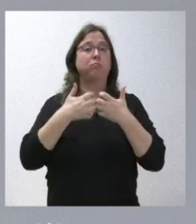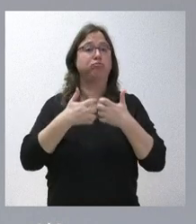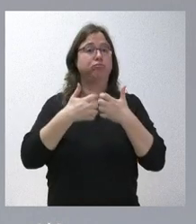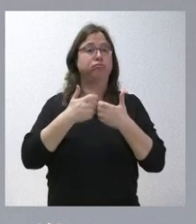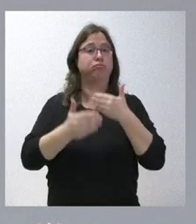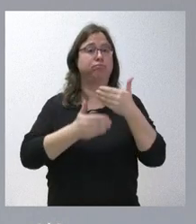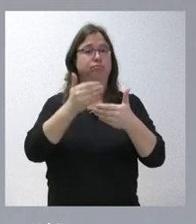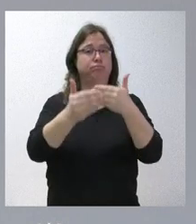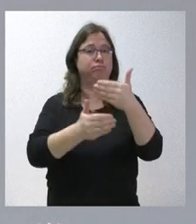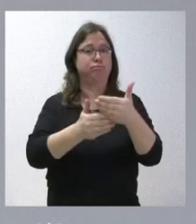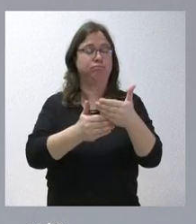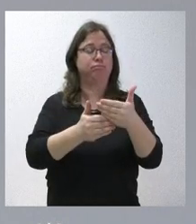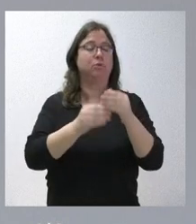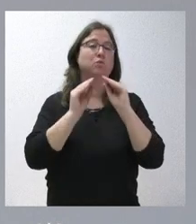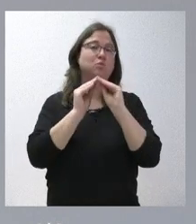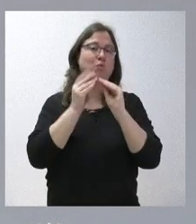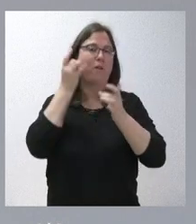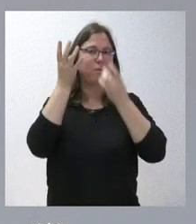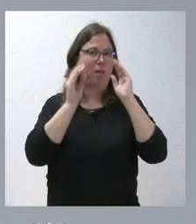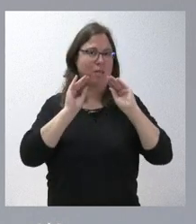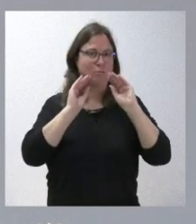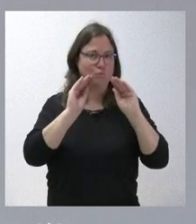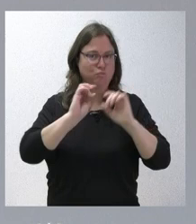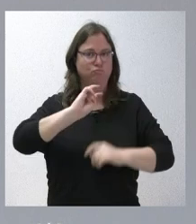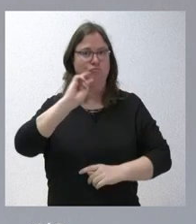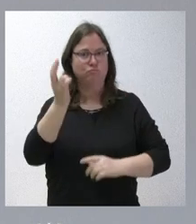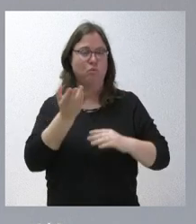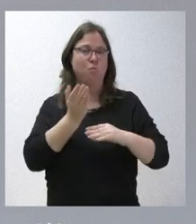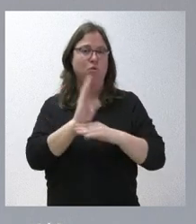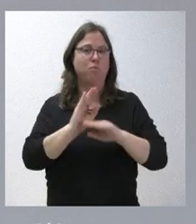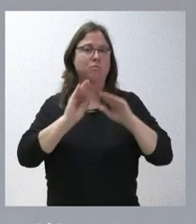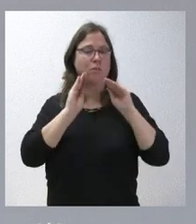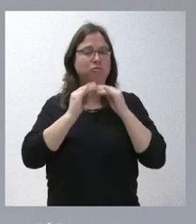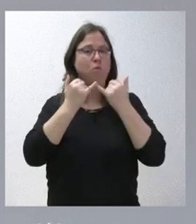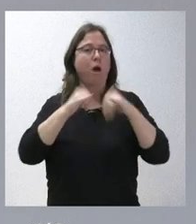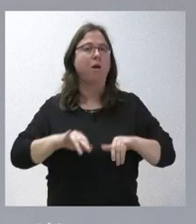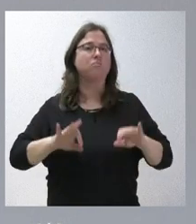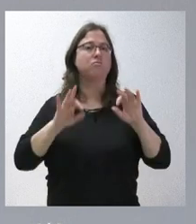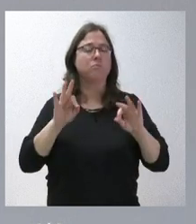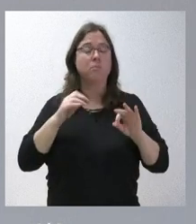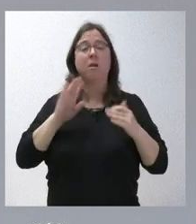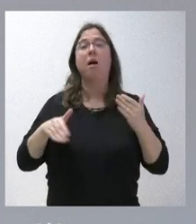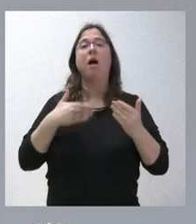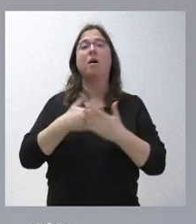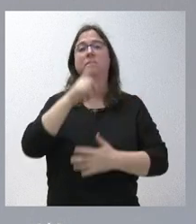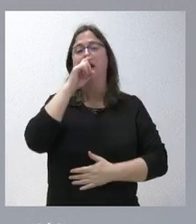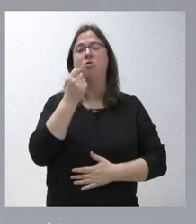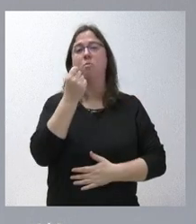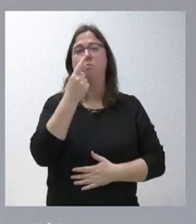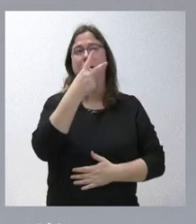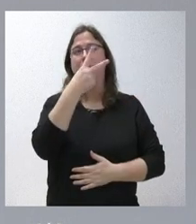desarrollar eh sus actividades y las propuestas de actos que quieran realizar hasta ese año